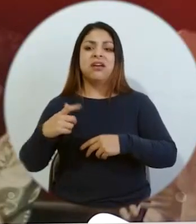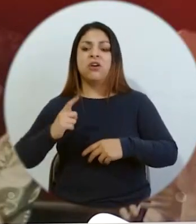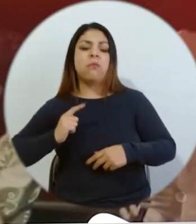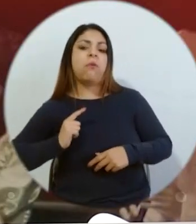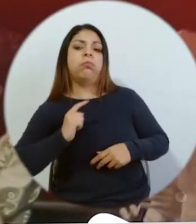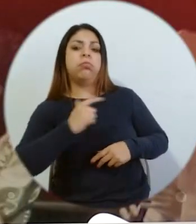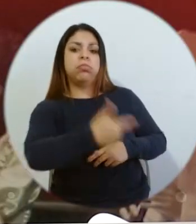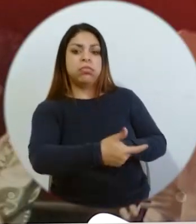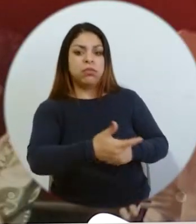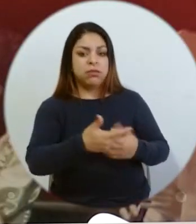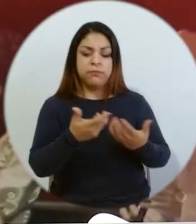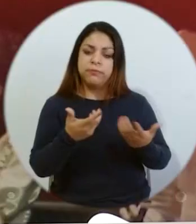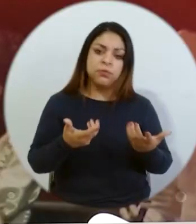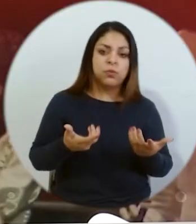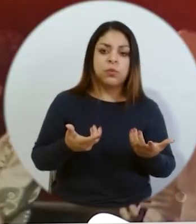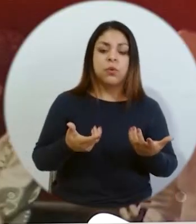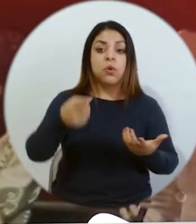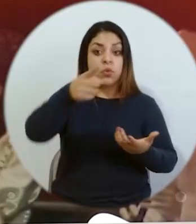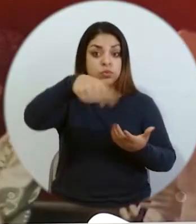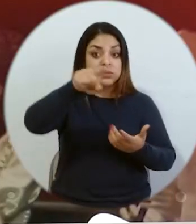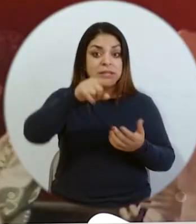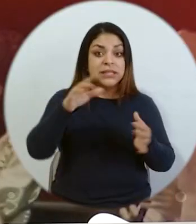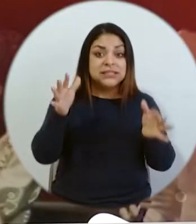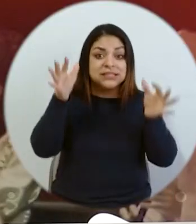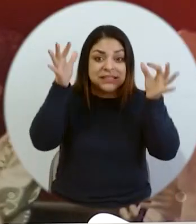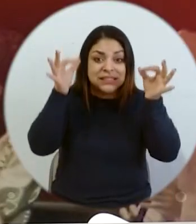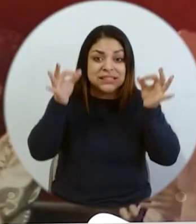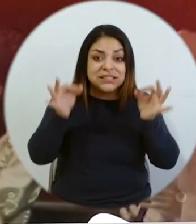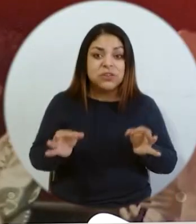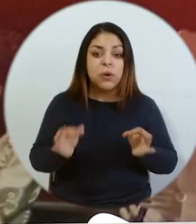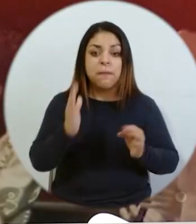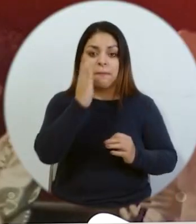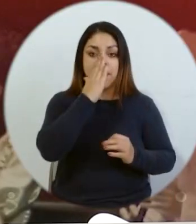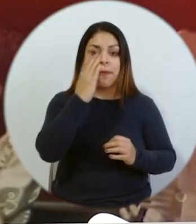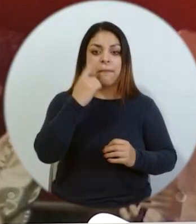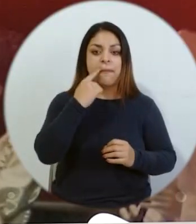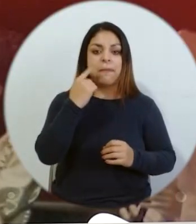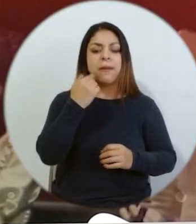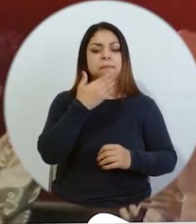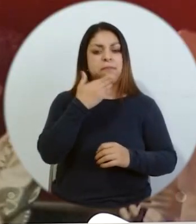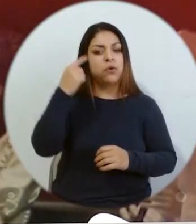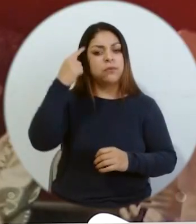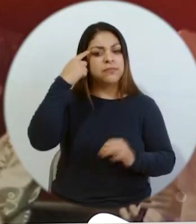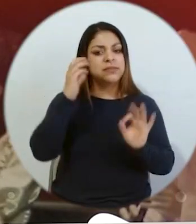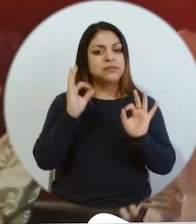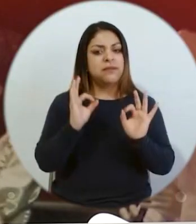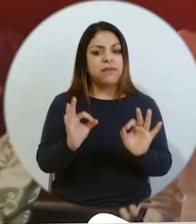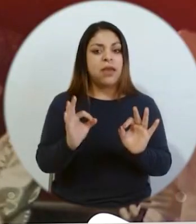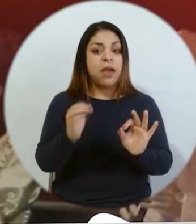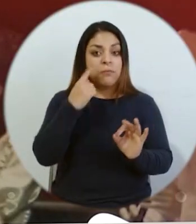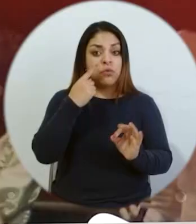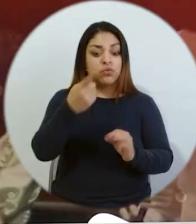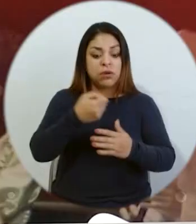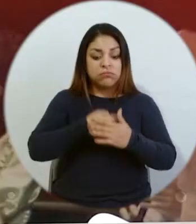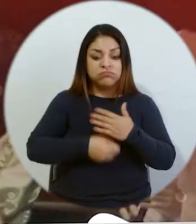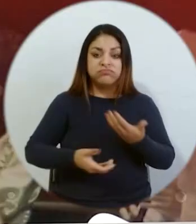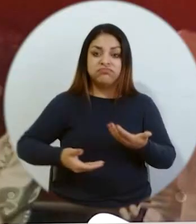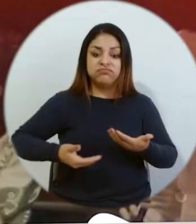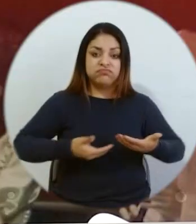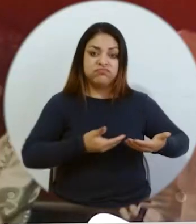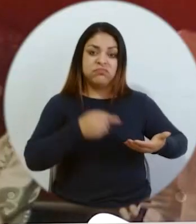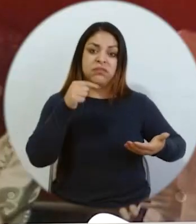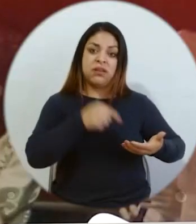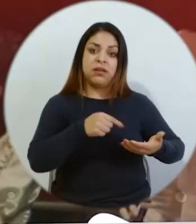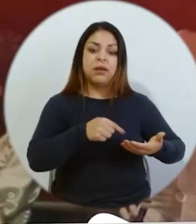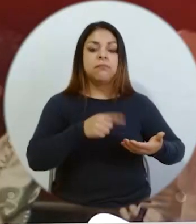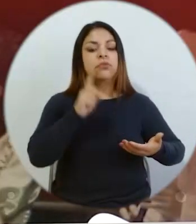gratuitamente. La decisión de ser papá y mamá en estos días debe ser muy bien pensada, porque se trata no solamente de traer una vida al